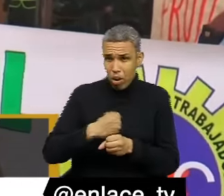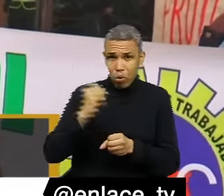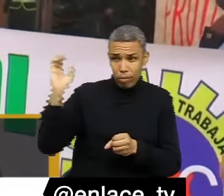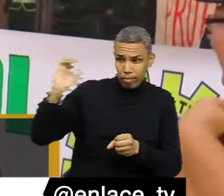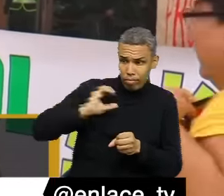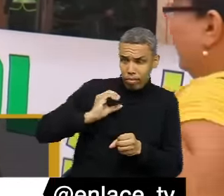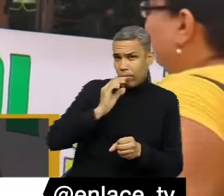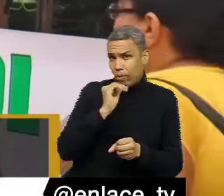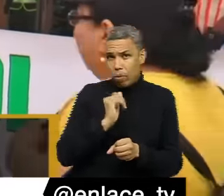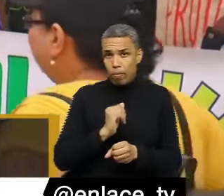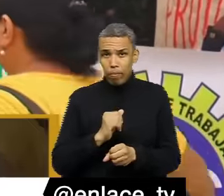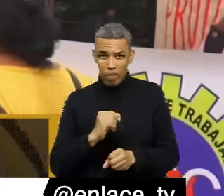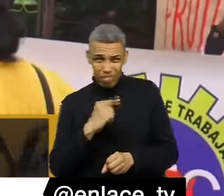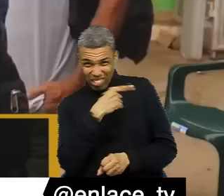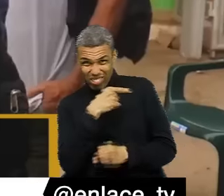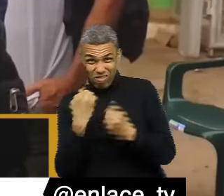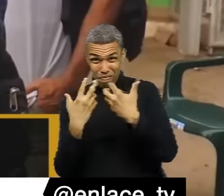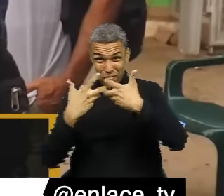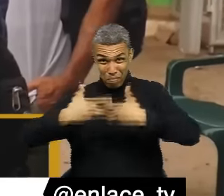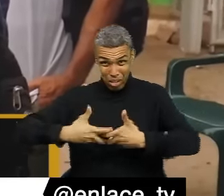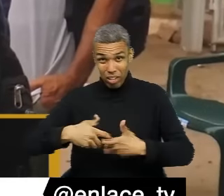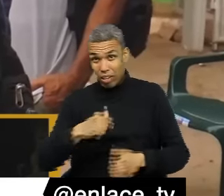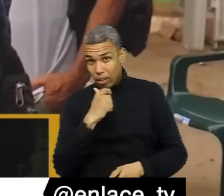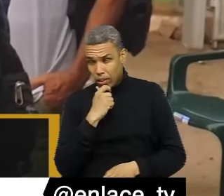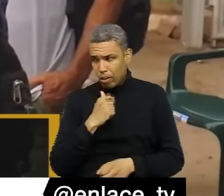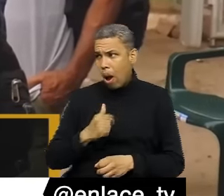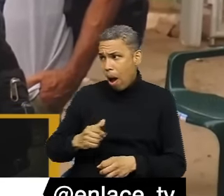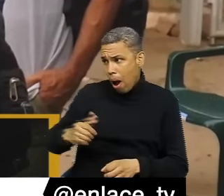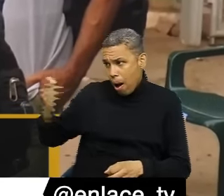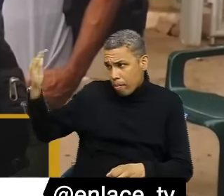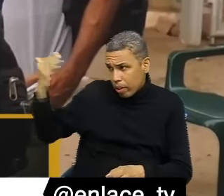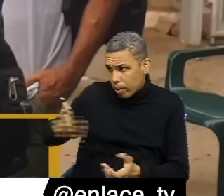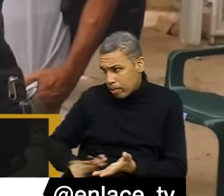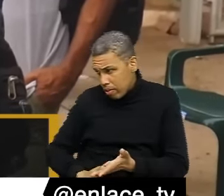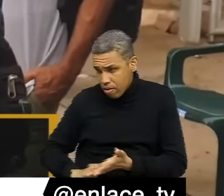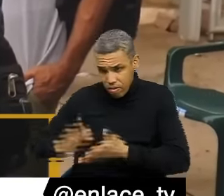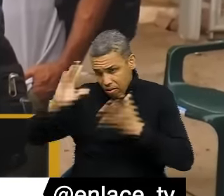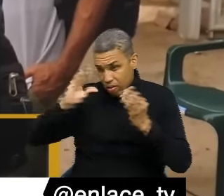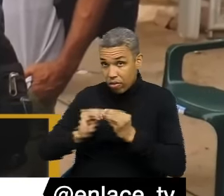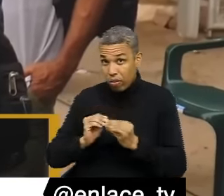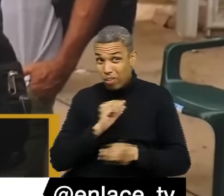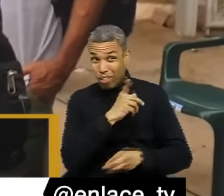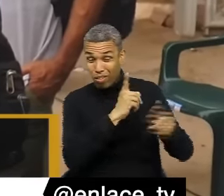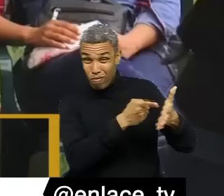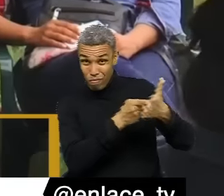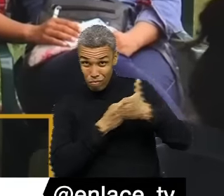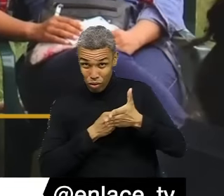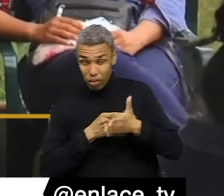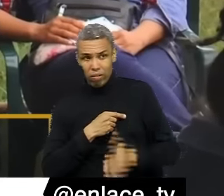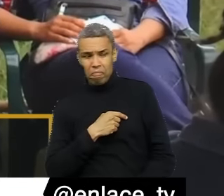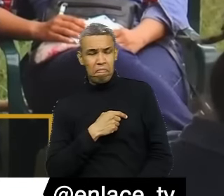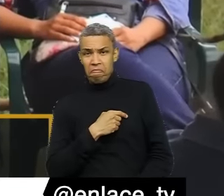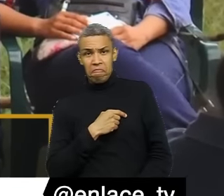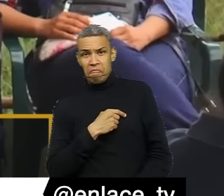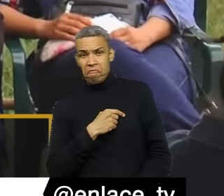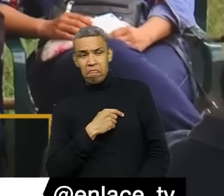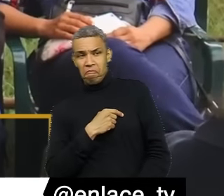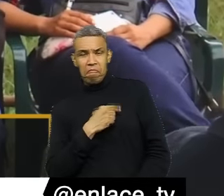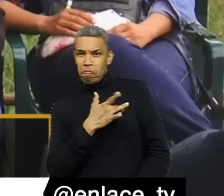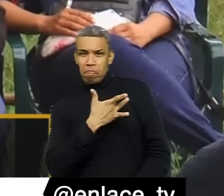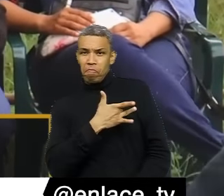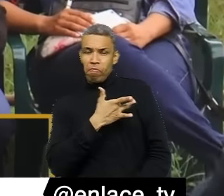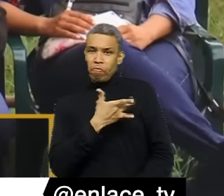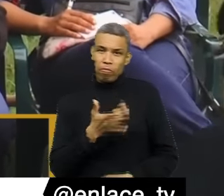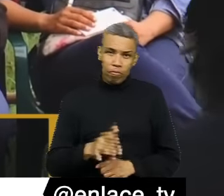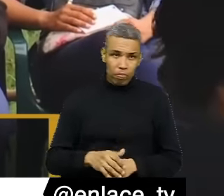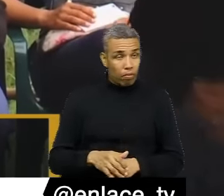parte de la administración en sentarse a la mesa de diálogo, de concertación, donde acordaríamos